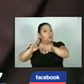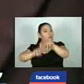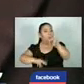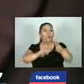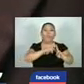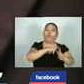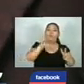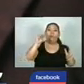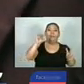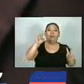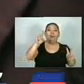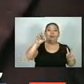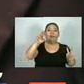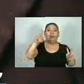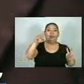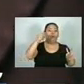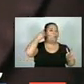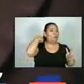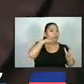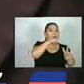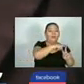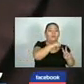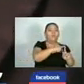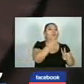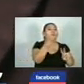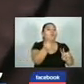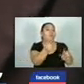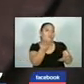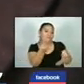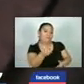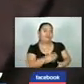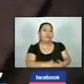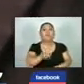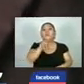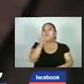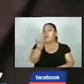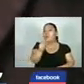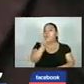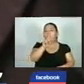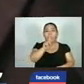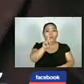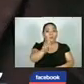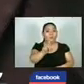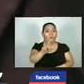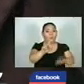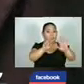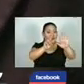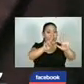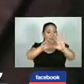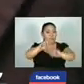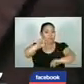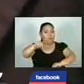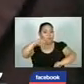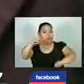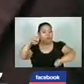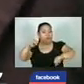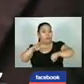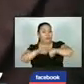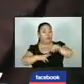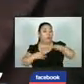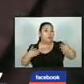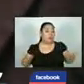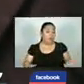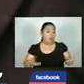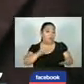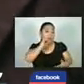su hijo Medardo Romeo González Portal se le reclama una irregularidad por el monto de 70 mil dólares. Estamos hablando